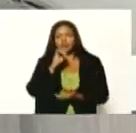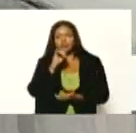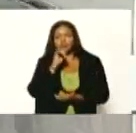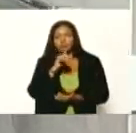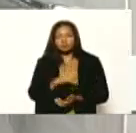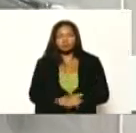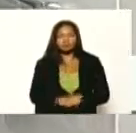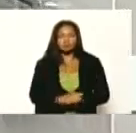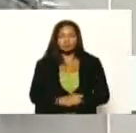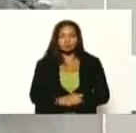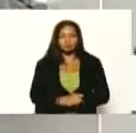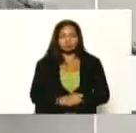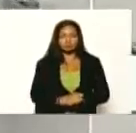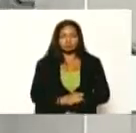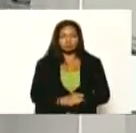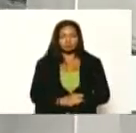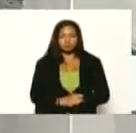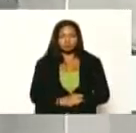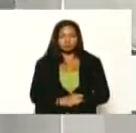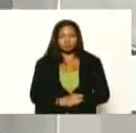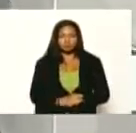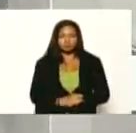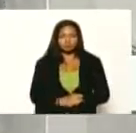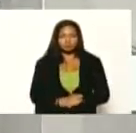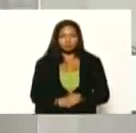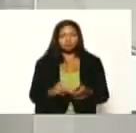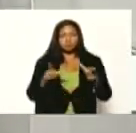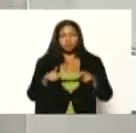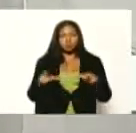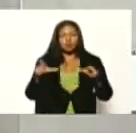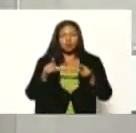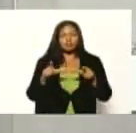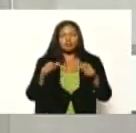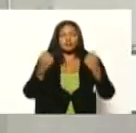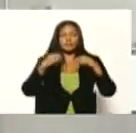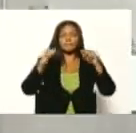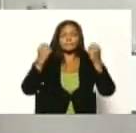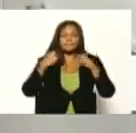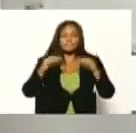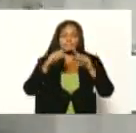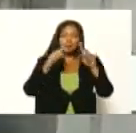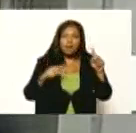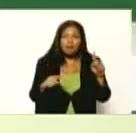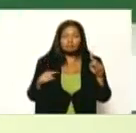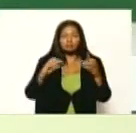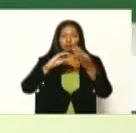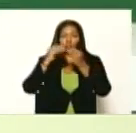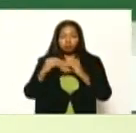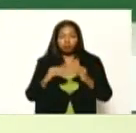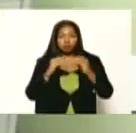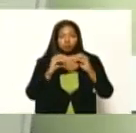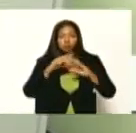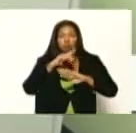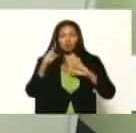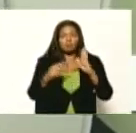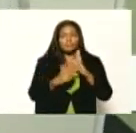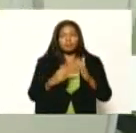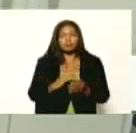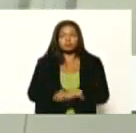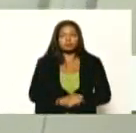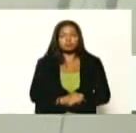infrarrojos. Vamos a encontrar el área de electroterapia totalmente equipado, el área